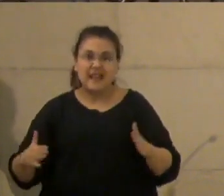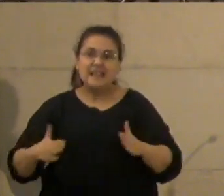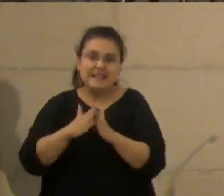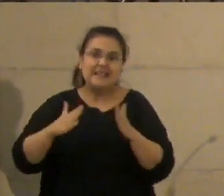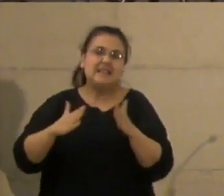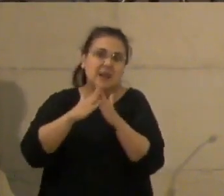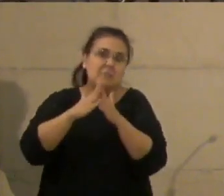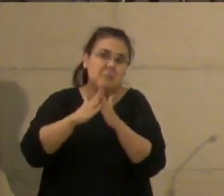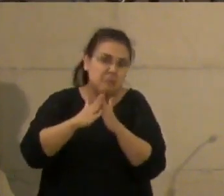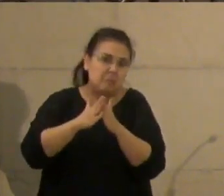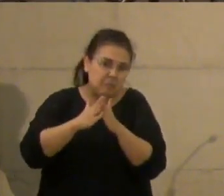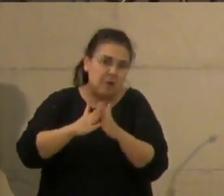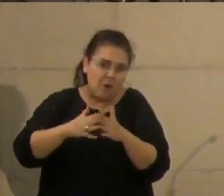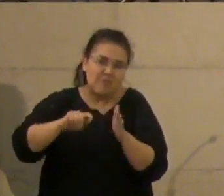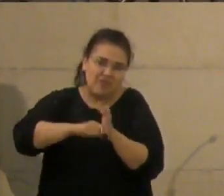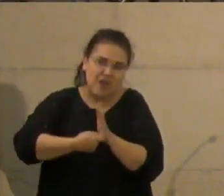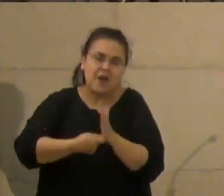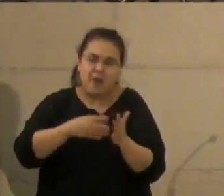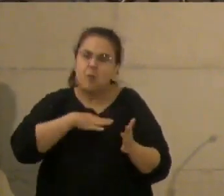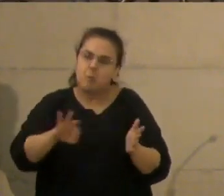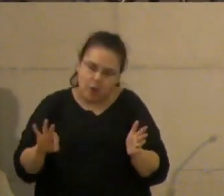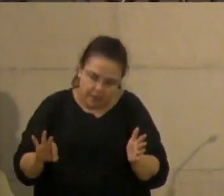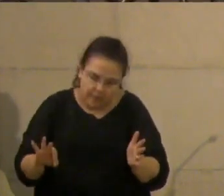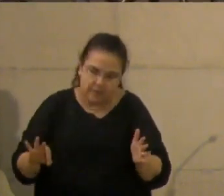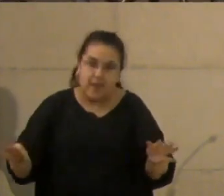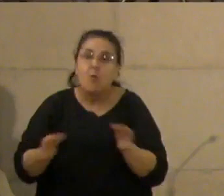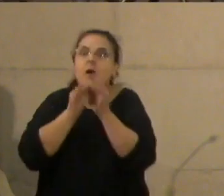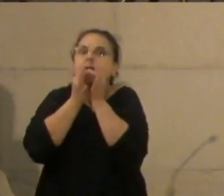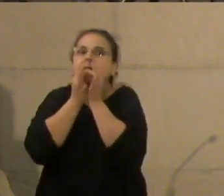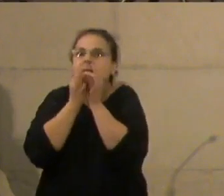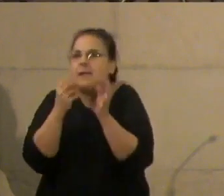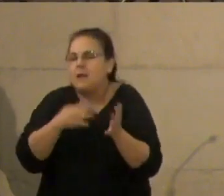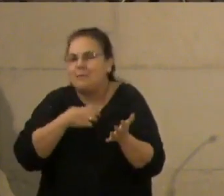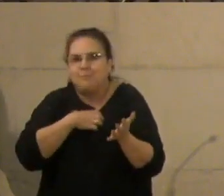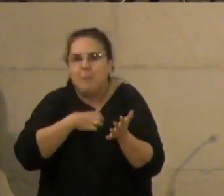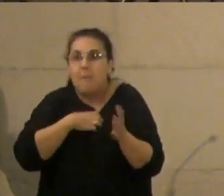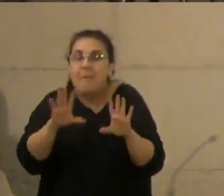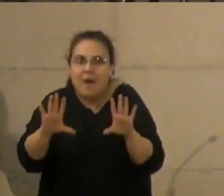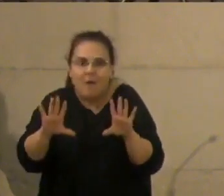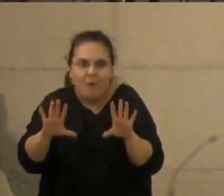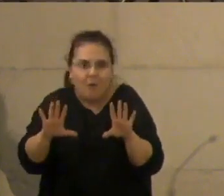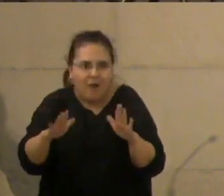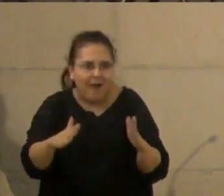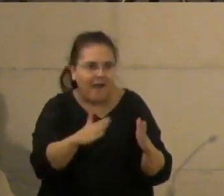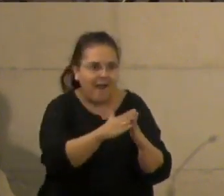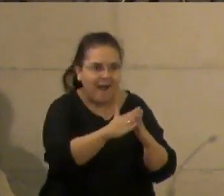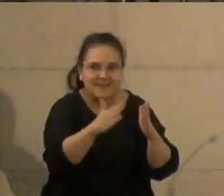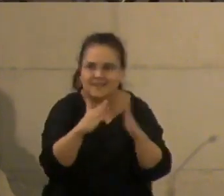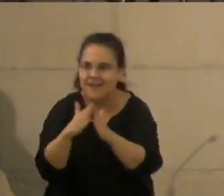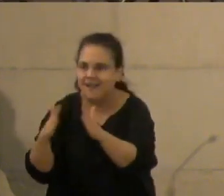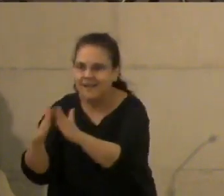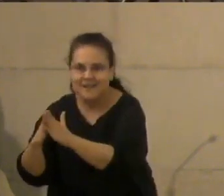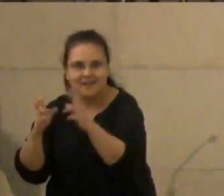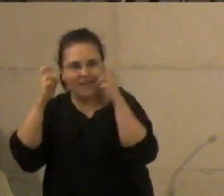el templo, no hemos podido celebrar la Eucaristía, pero nuestras casas se han convertido en templos. Es